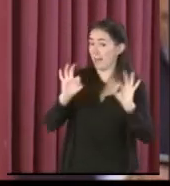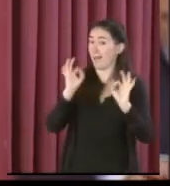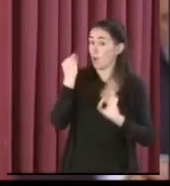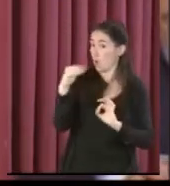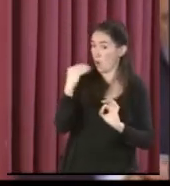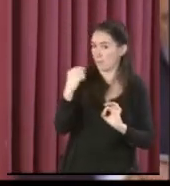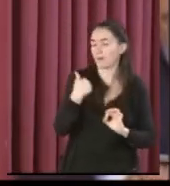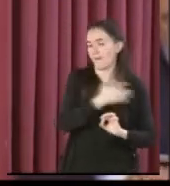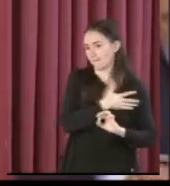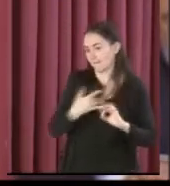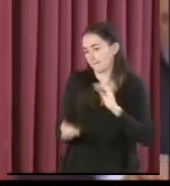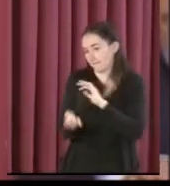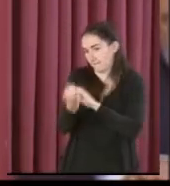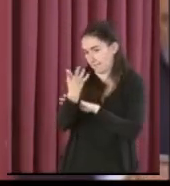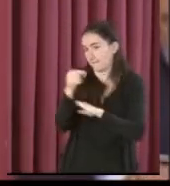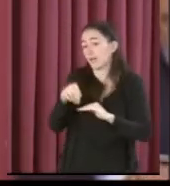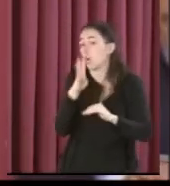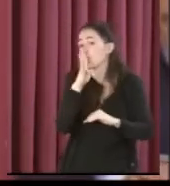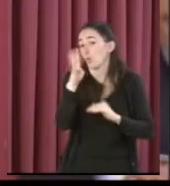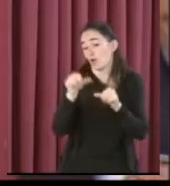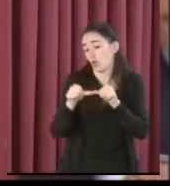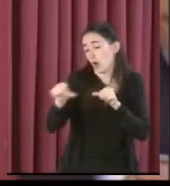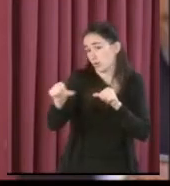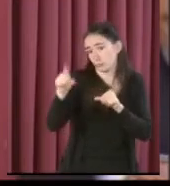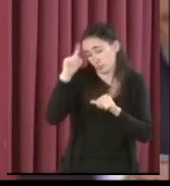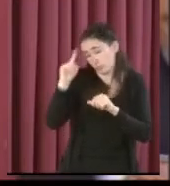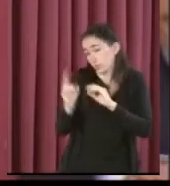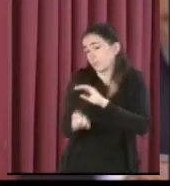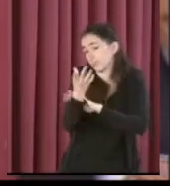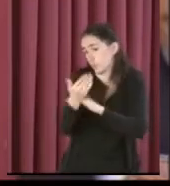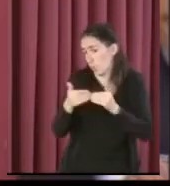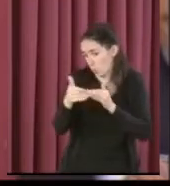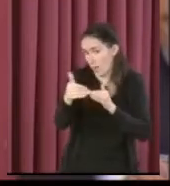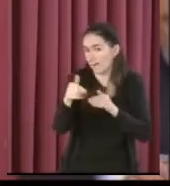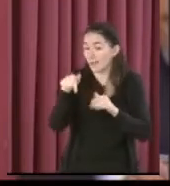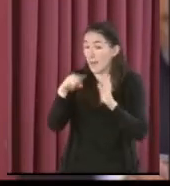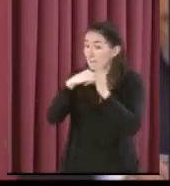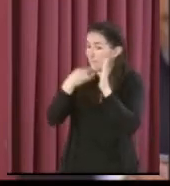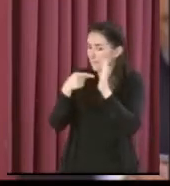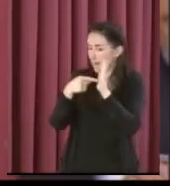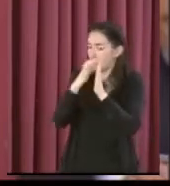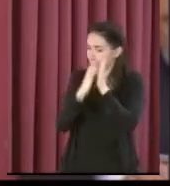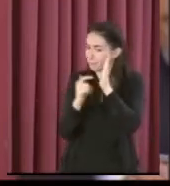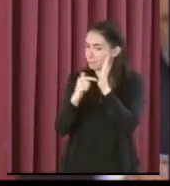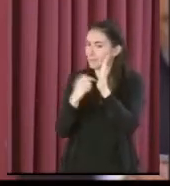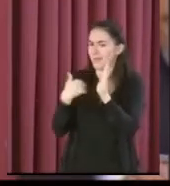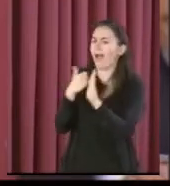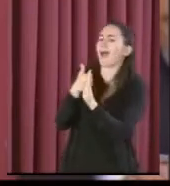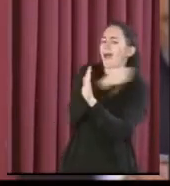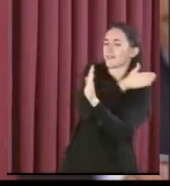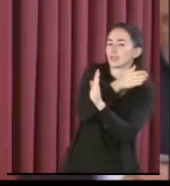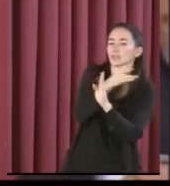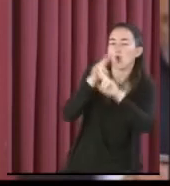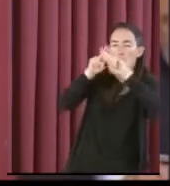este curso político. Para ello, sin duda, va a ser de gran utilidad la información que ya se ha generado por el Observatorio de la